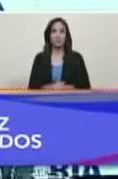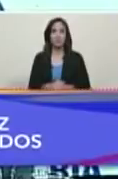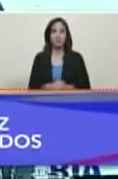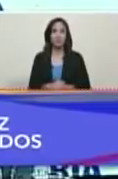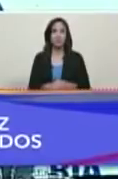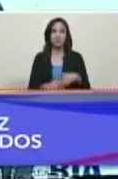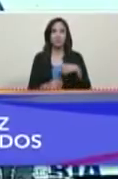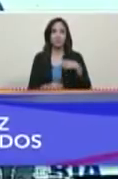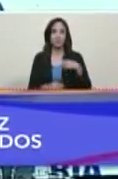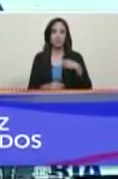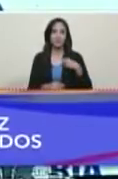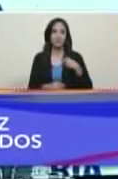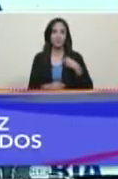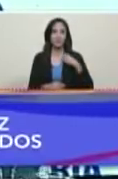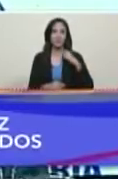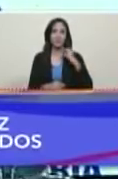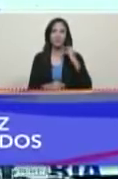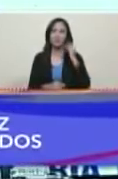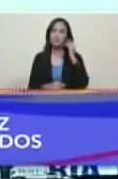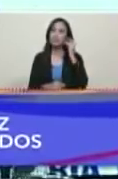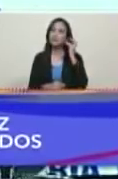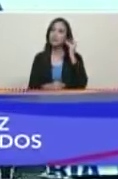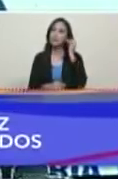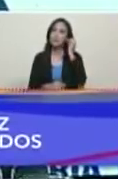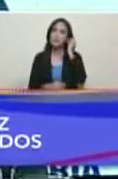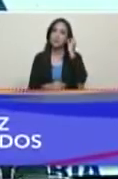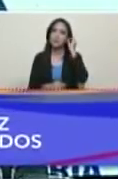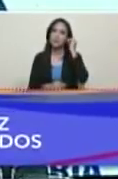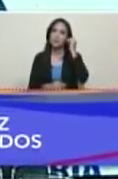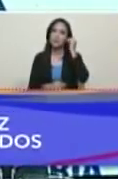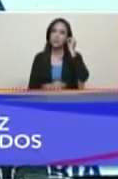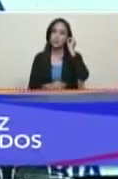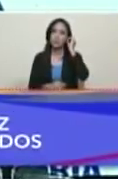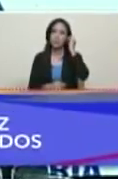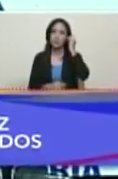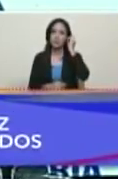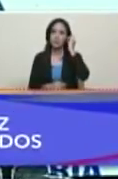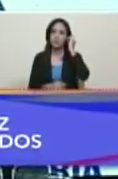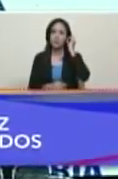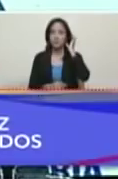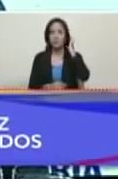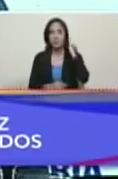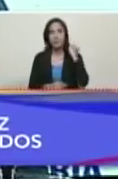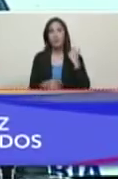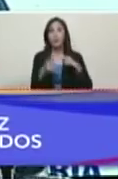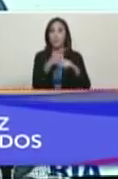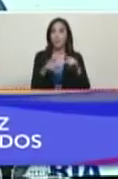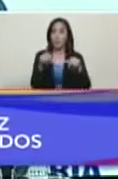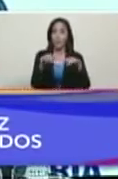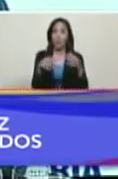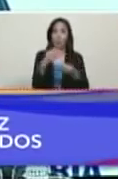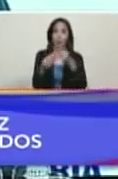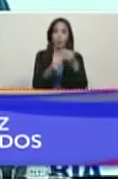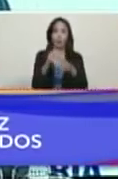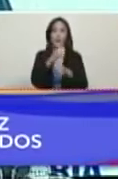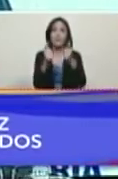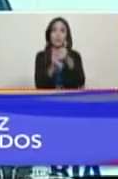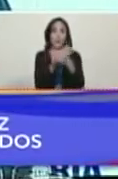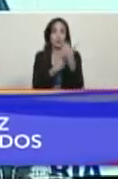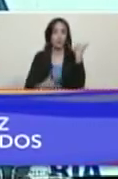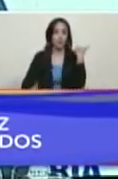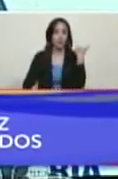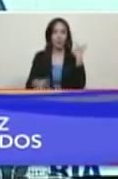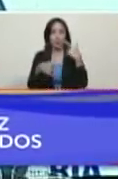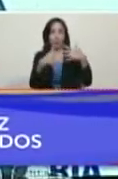Pero lo que ha hecho el gobierno de Estados Unidos a través del vicepresidente Mike Pence de dar